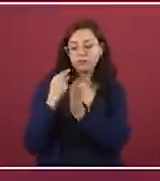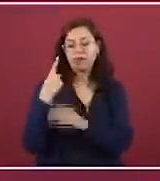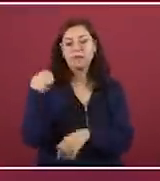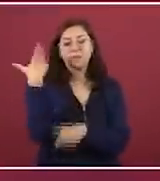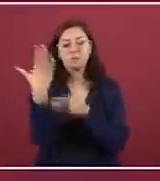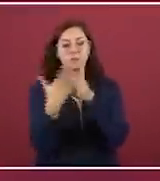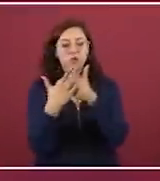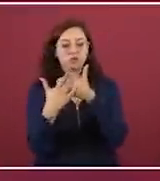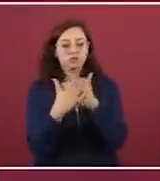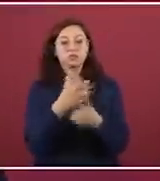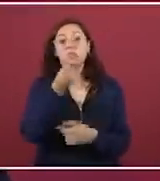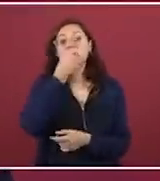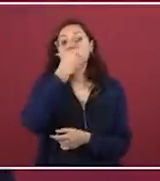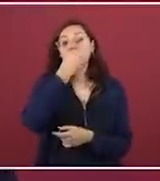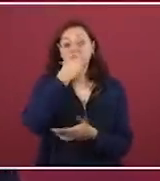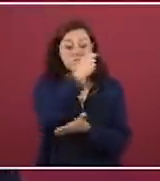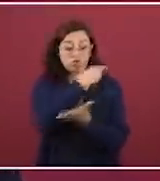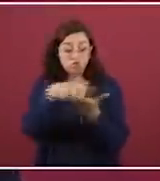compras de medicamentos.